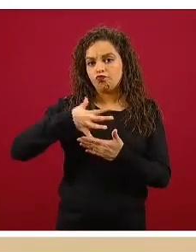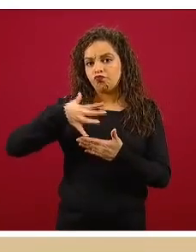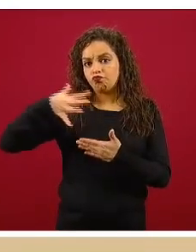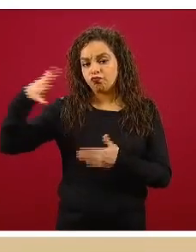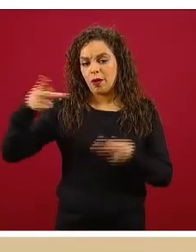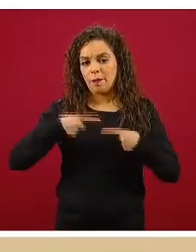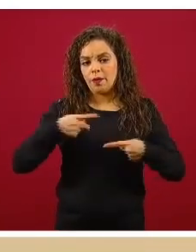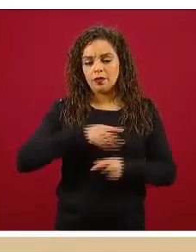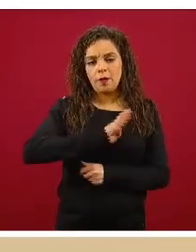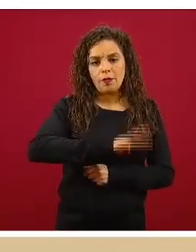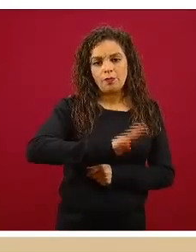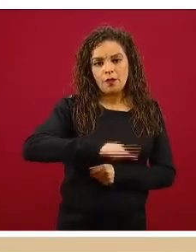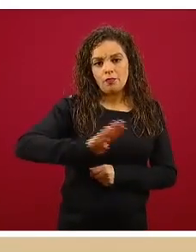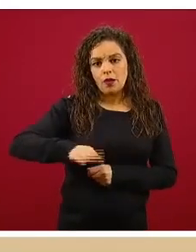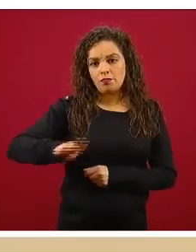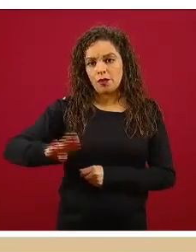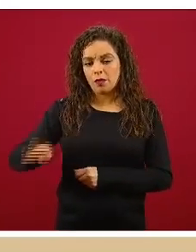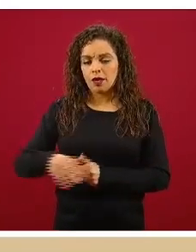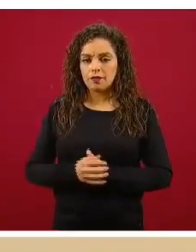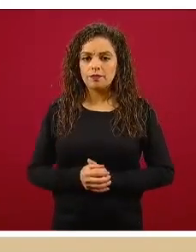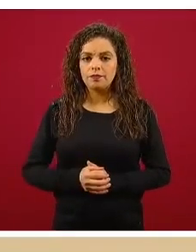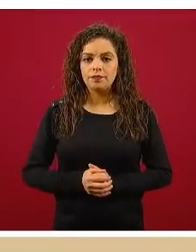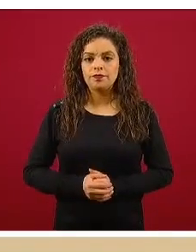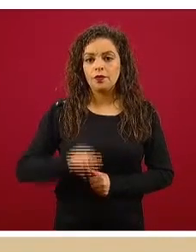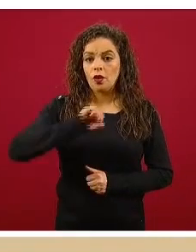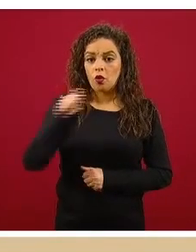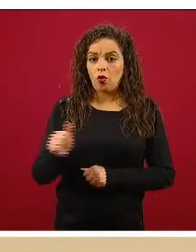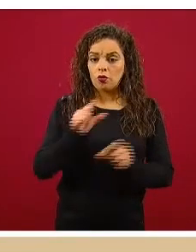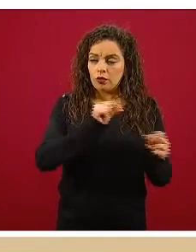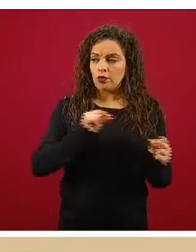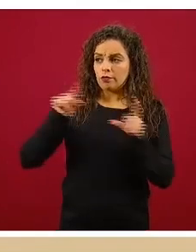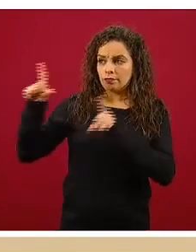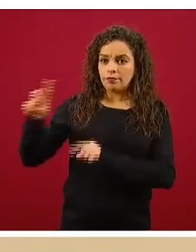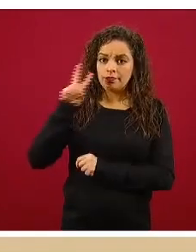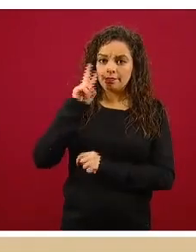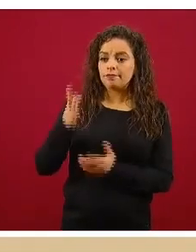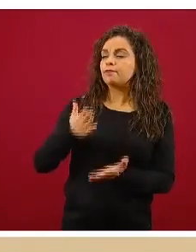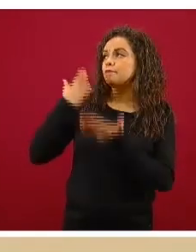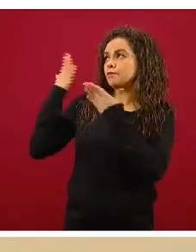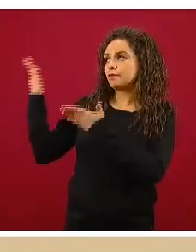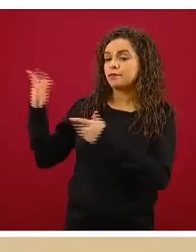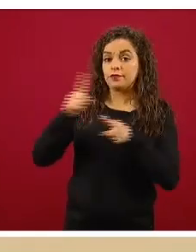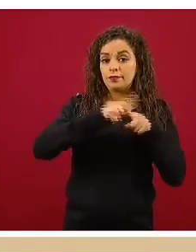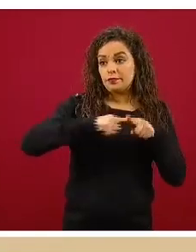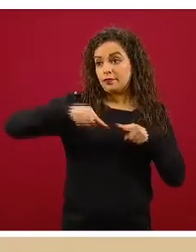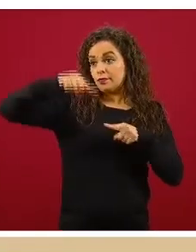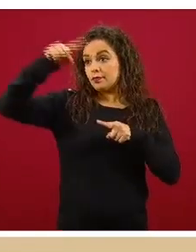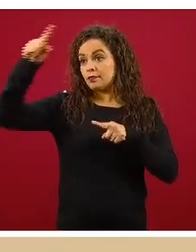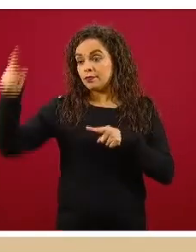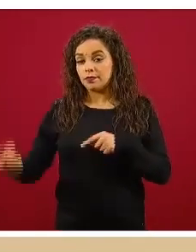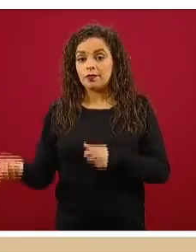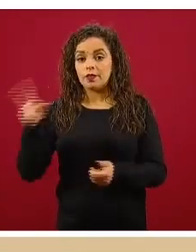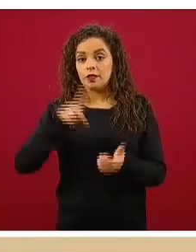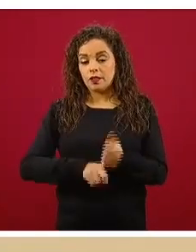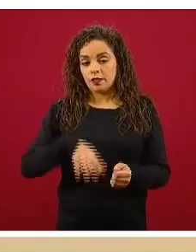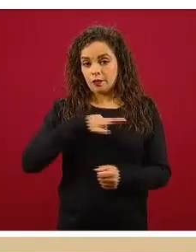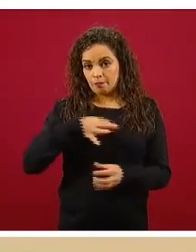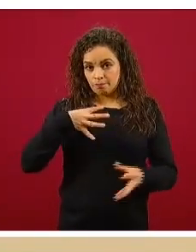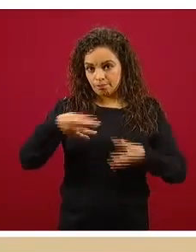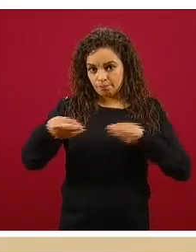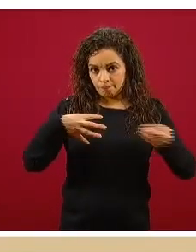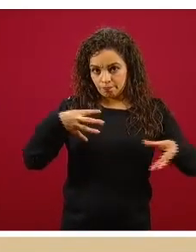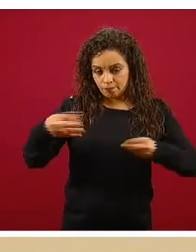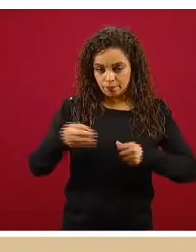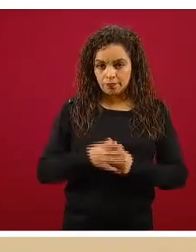defunciones. La siguiente diapositiva es nuestra curva epidémica. Vemos la